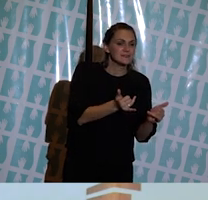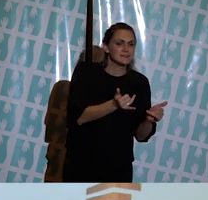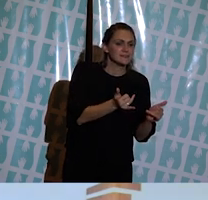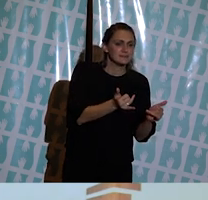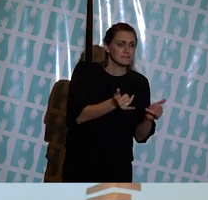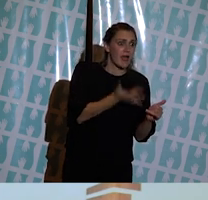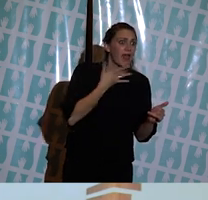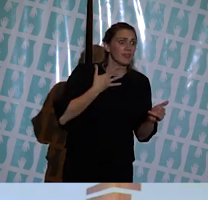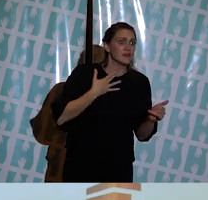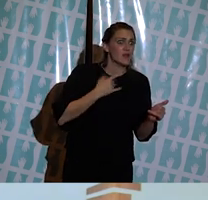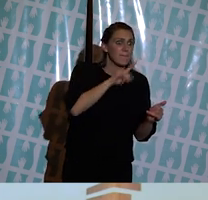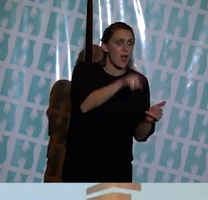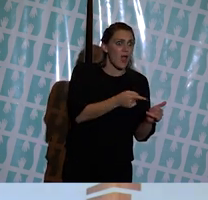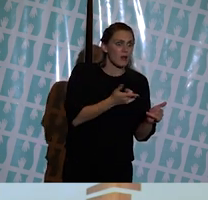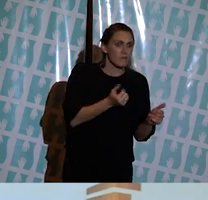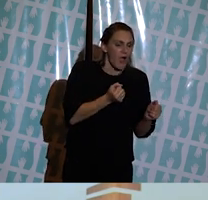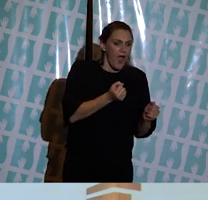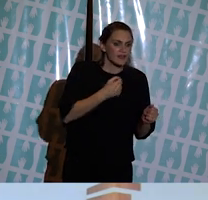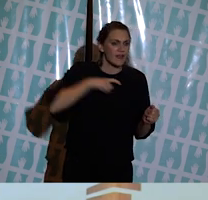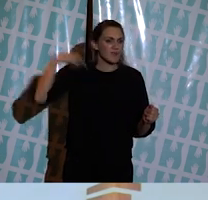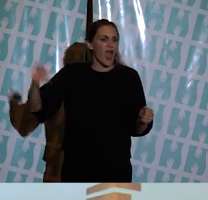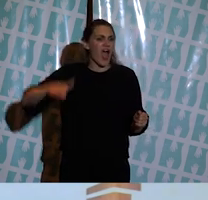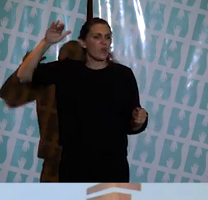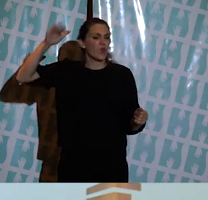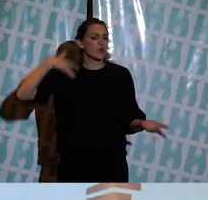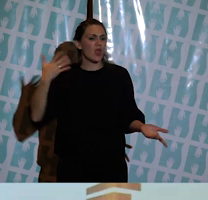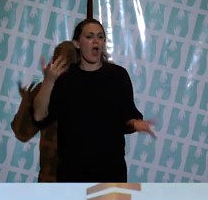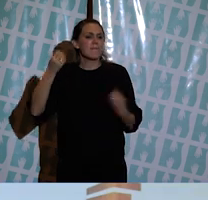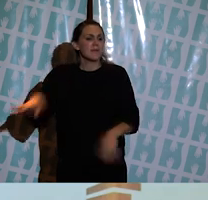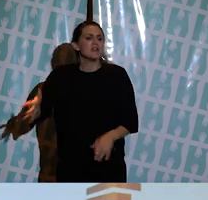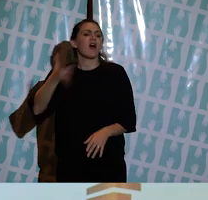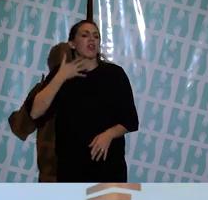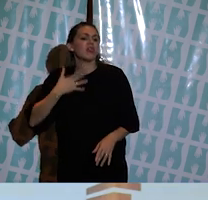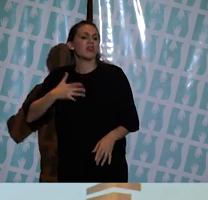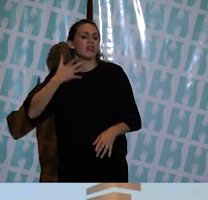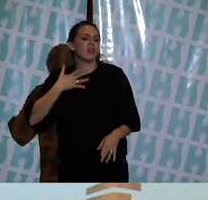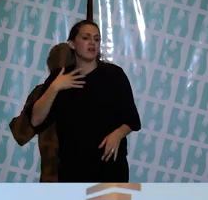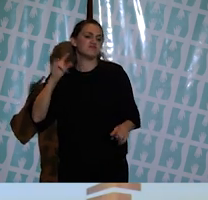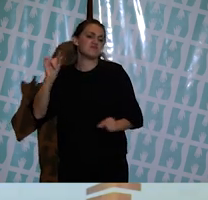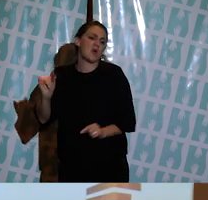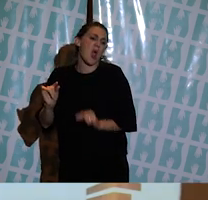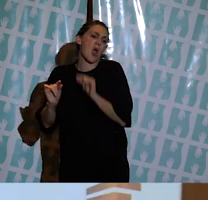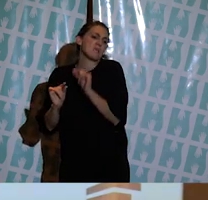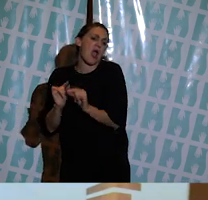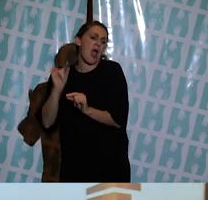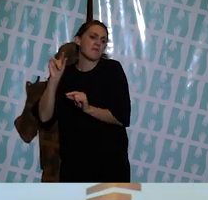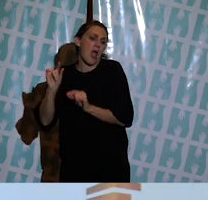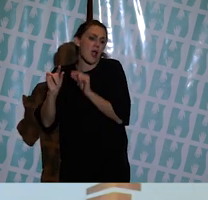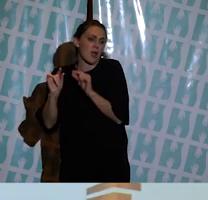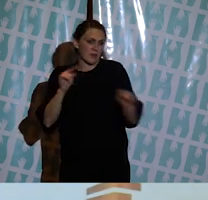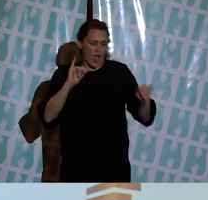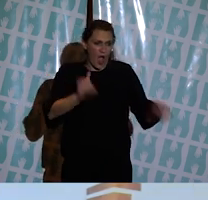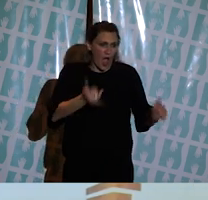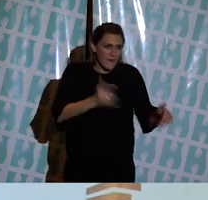adulto. En el cerebro adulto tiene fases diferentes. Uno puede sentir una desinhibición y después sueño. Y puede